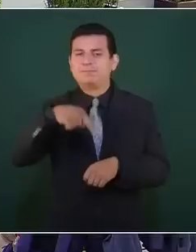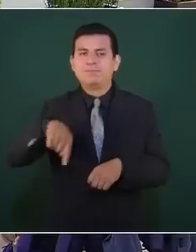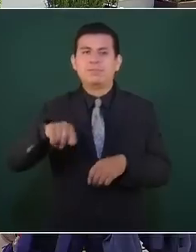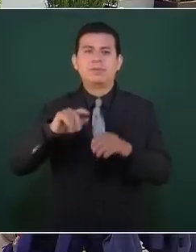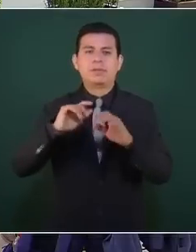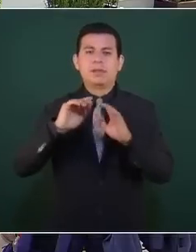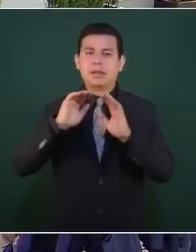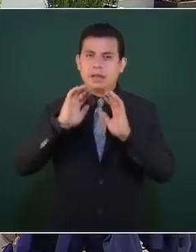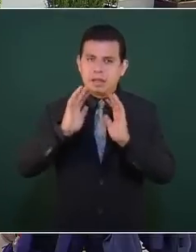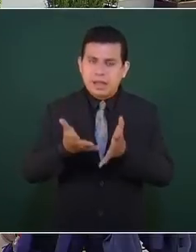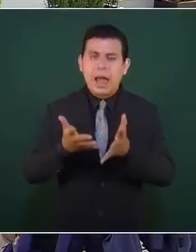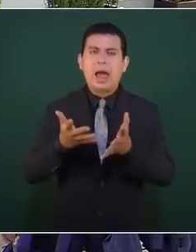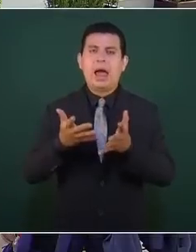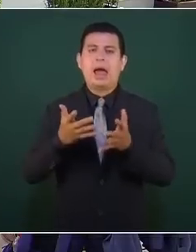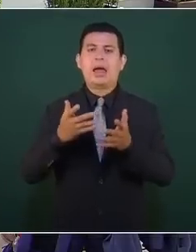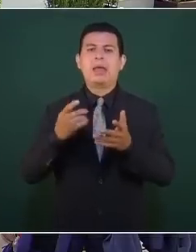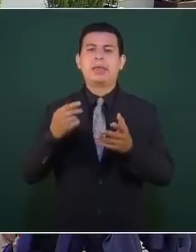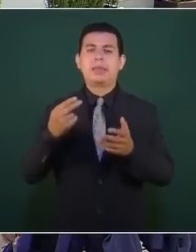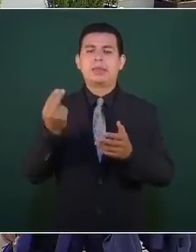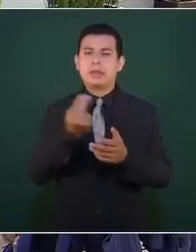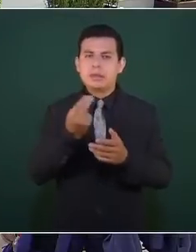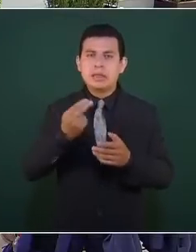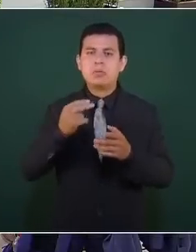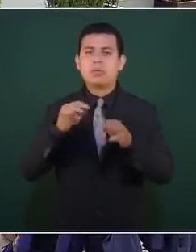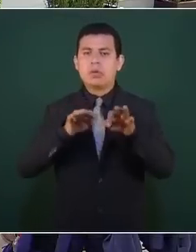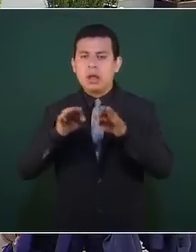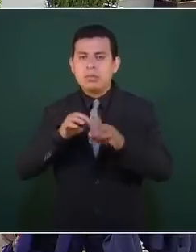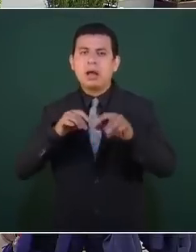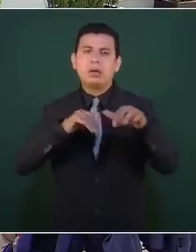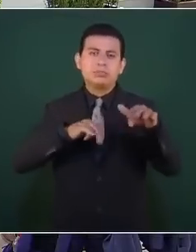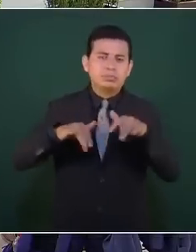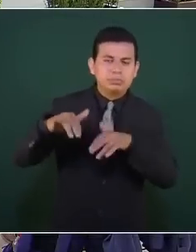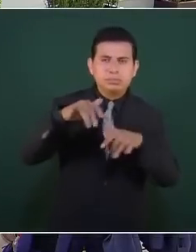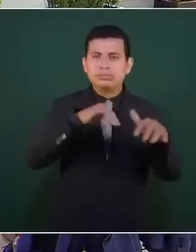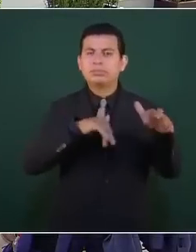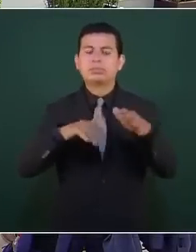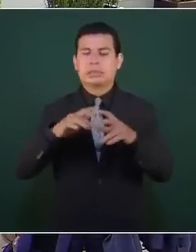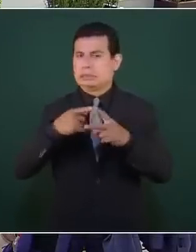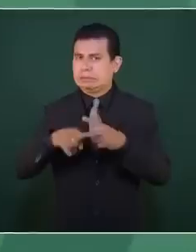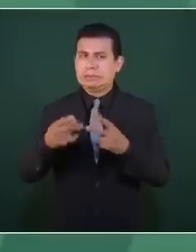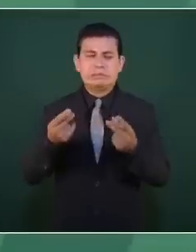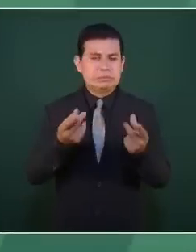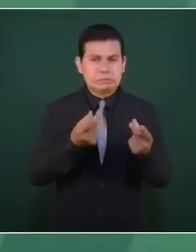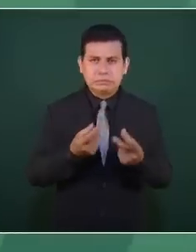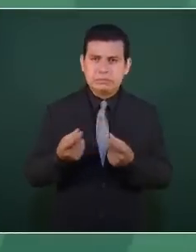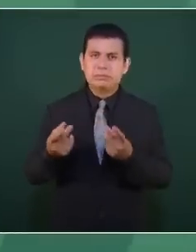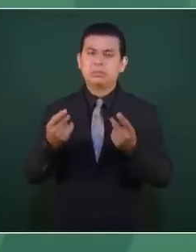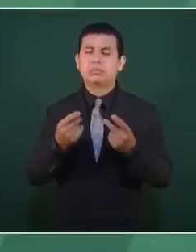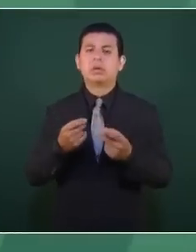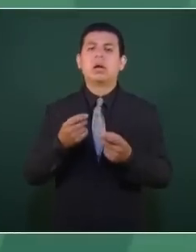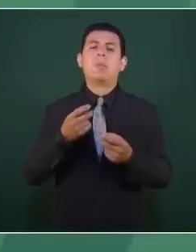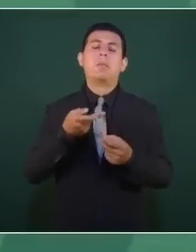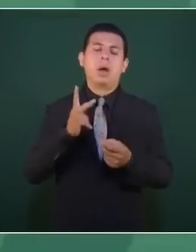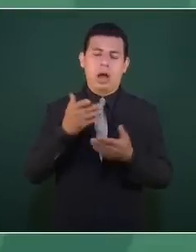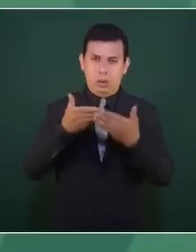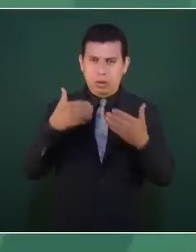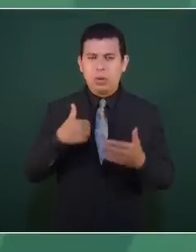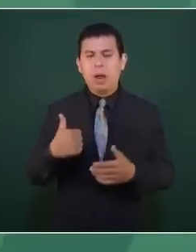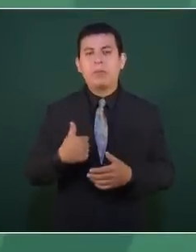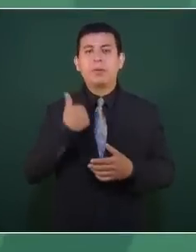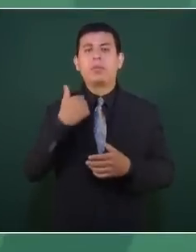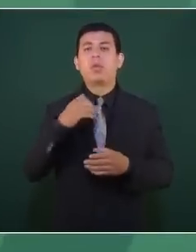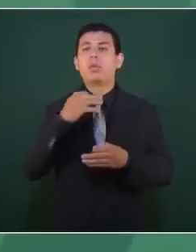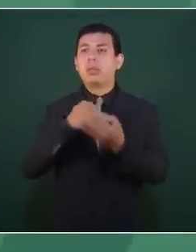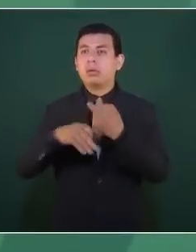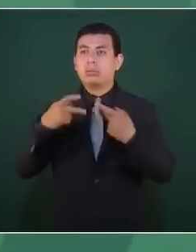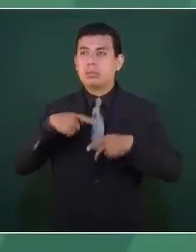También aprovecho para hacer un llamado a que nos vacunemos,